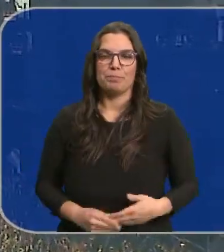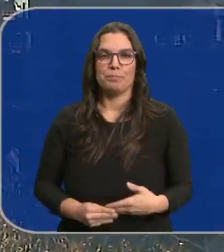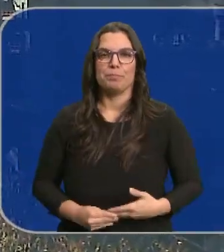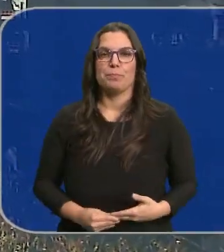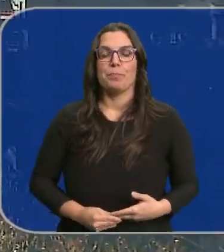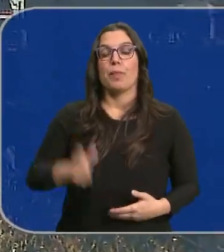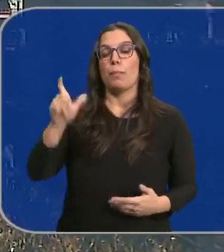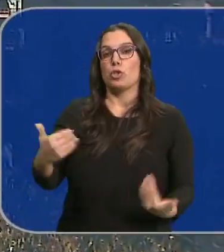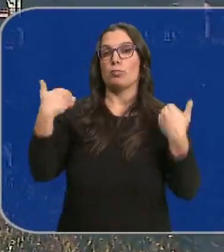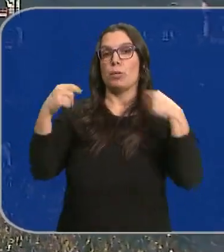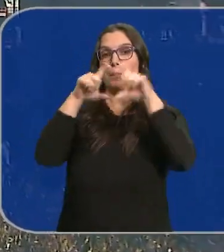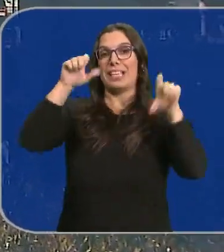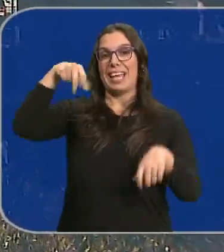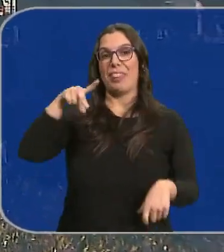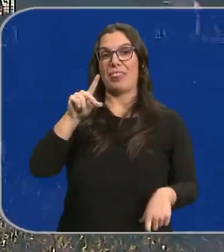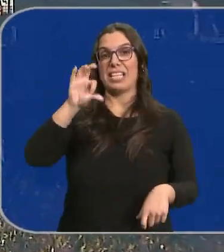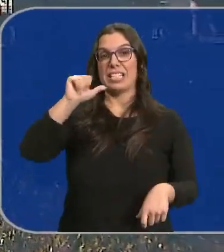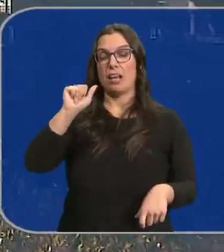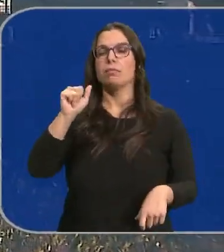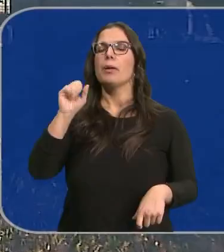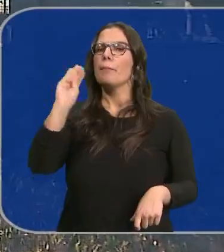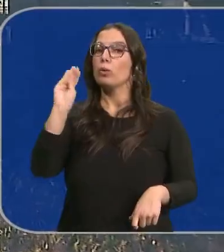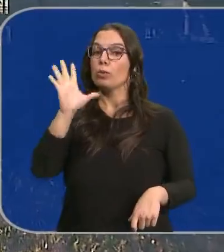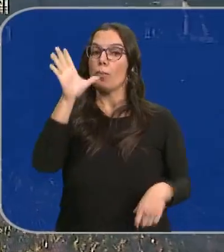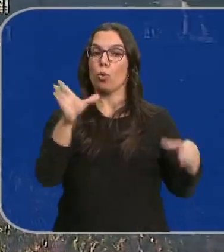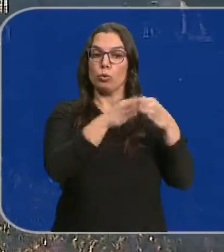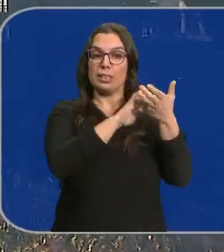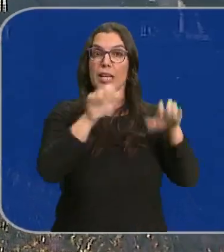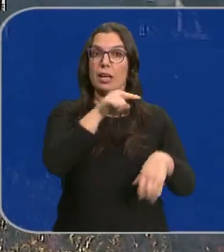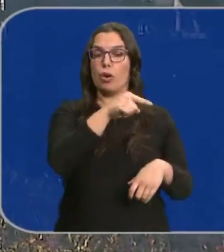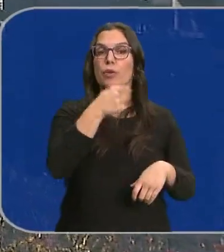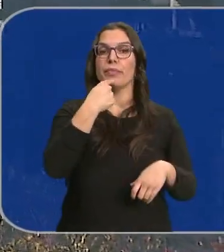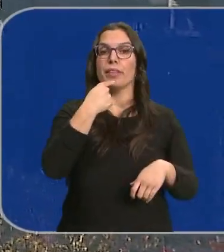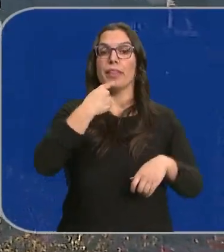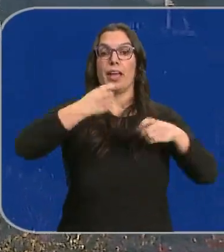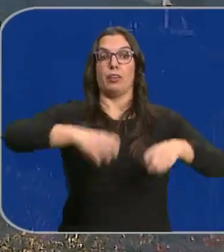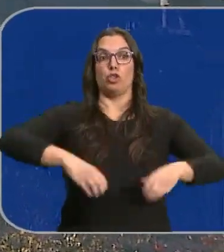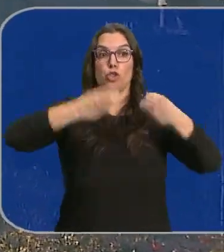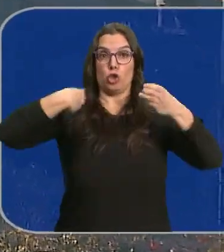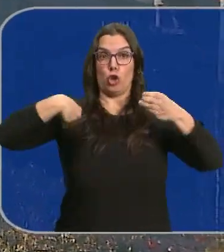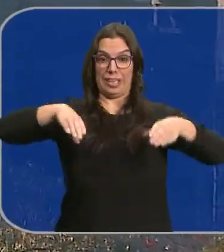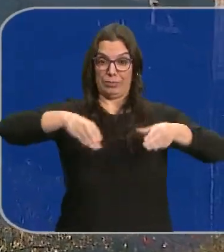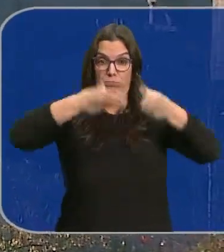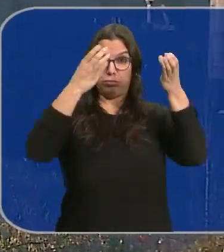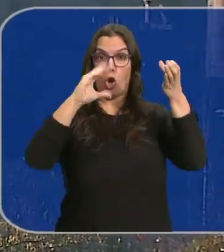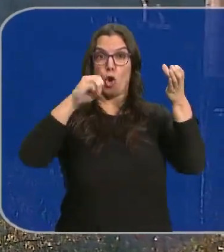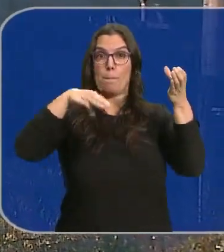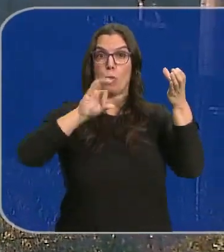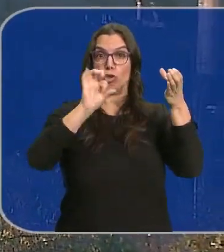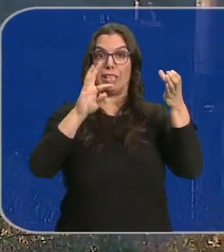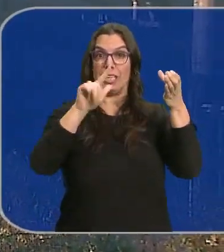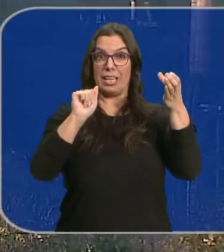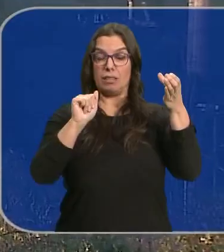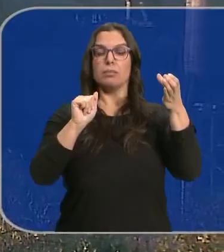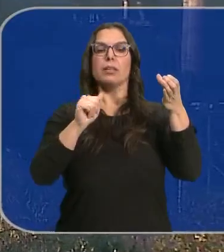Al responsable de Endesa se le ha preguntado por la decisión de la Junta de suspender la demolición de las torres de Compostilla, de la que es propietaria, para